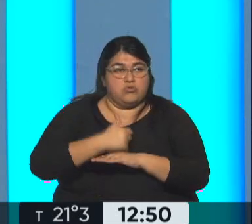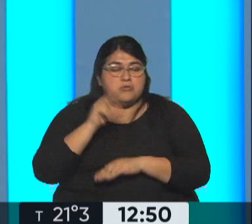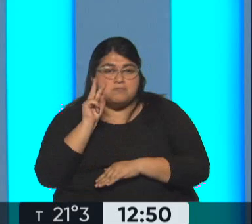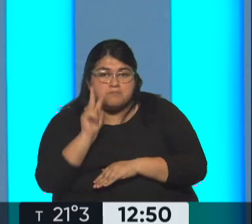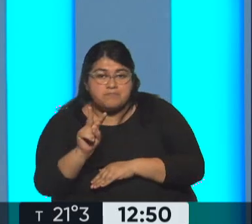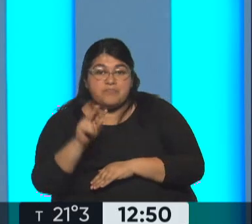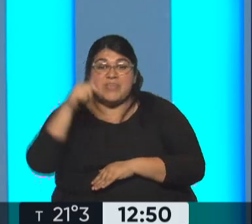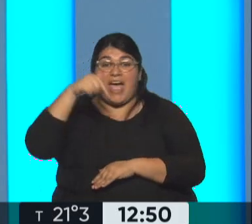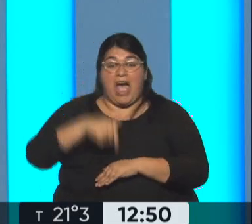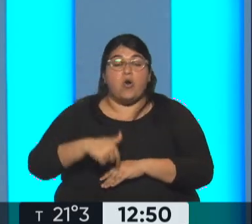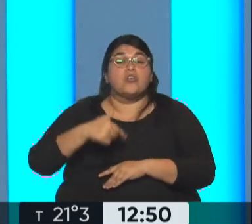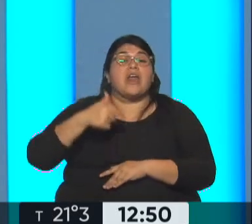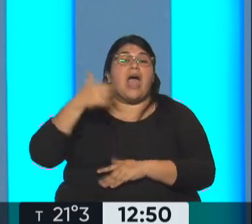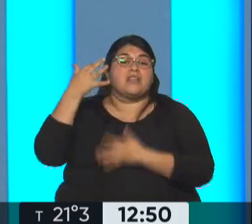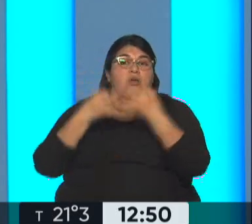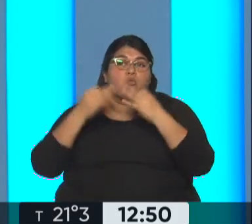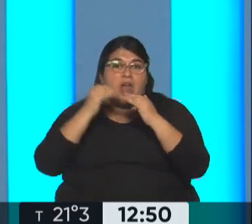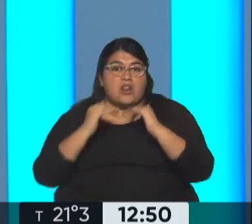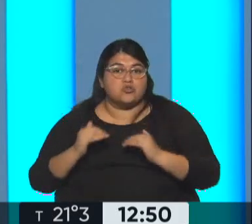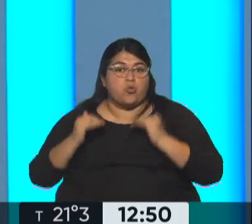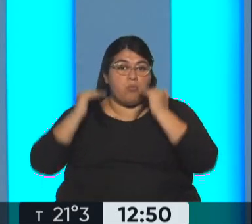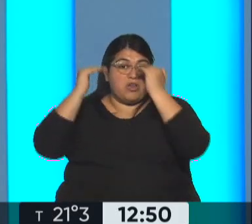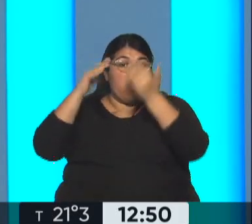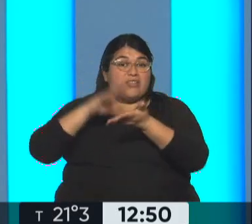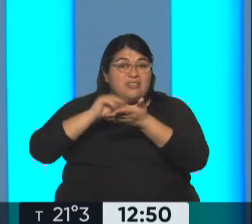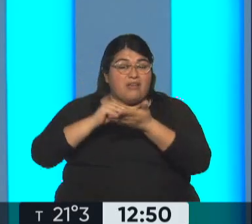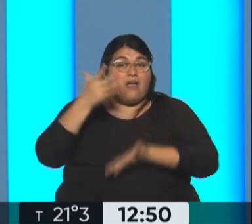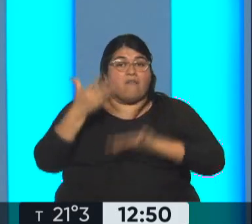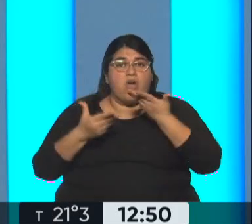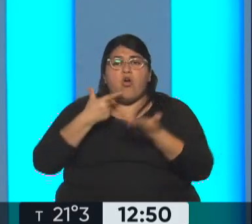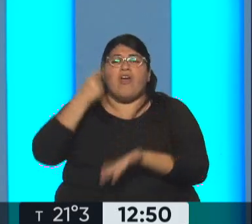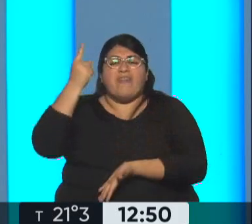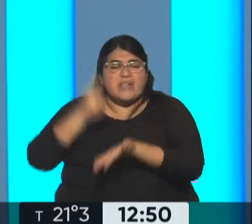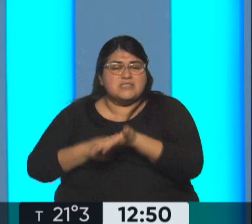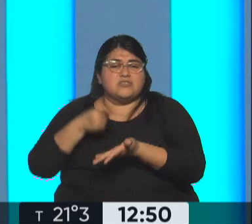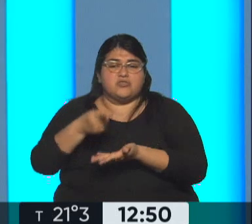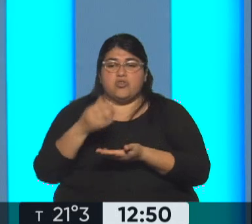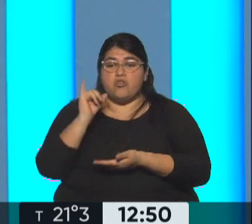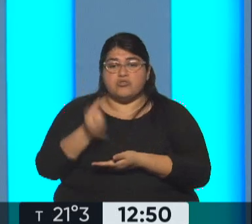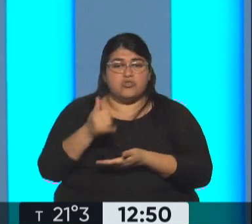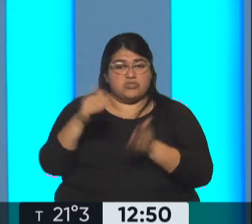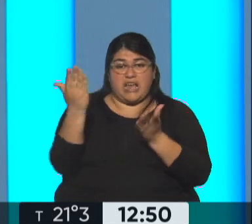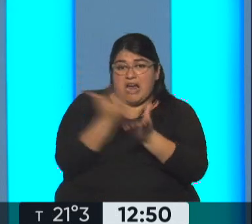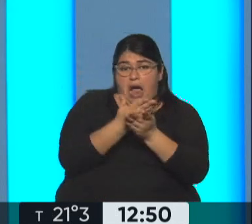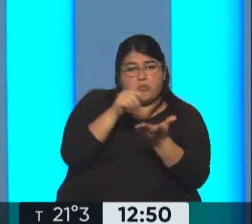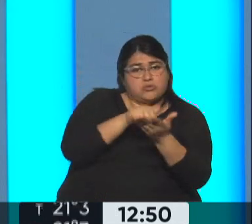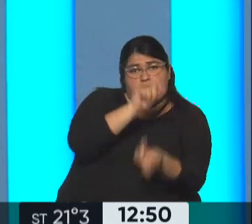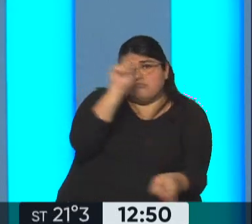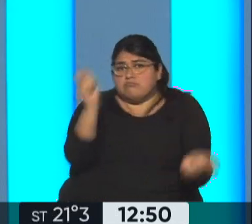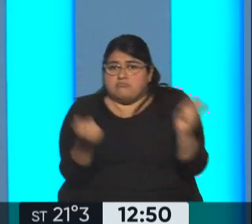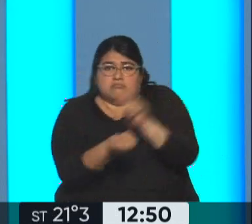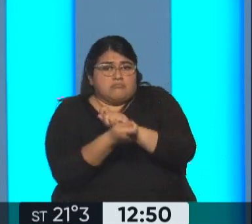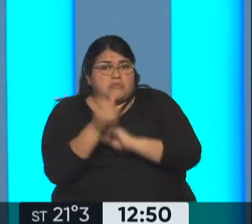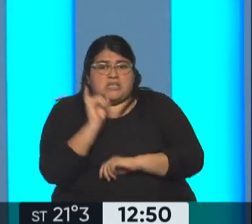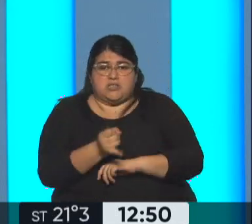el Superior Tribunal de Tierra del Fuego es quien tiene que decidir y dejar sin efecto esta sentencia que es